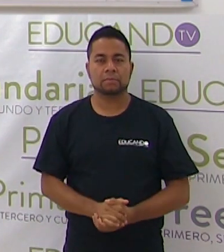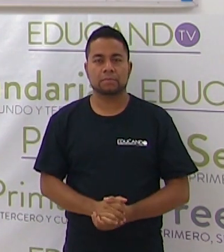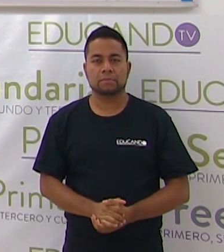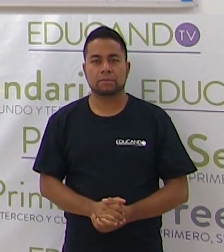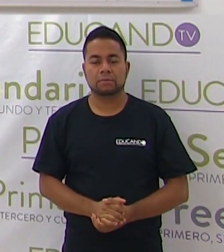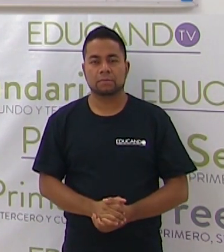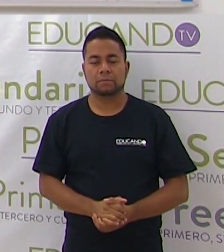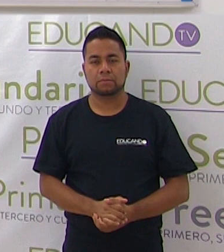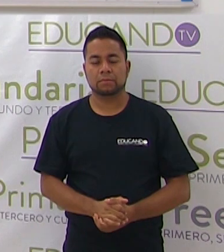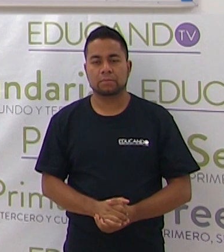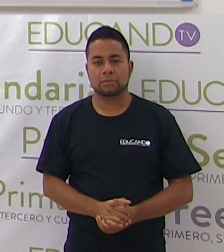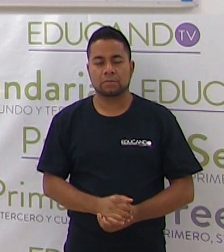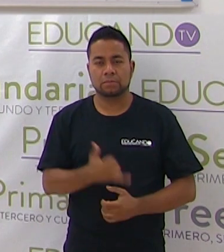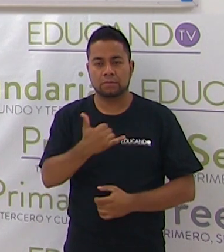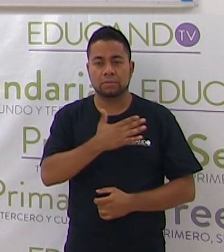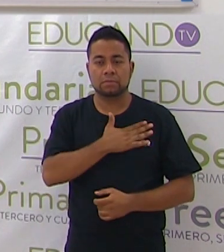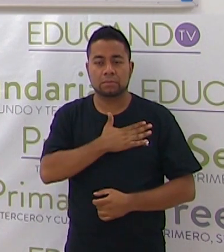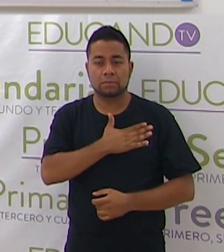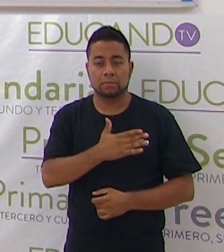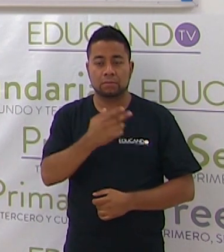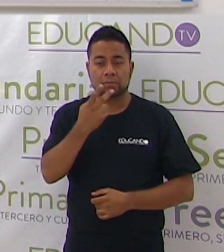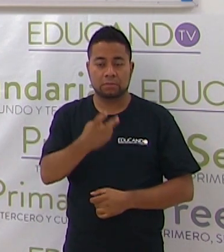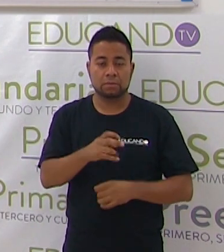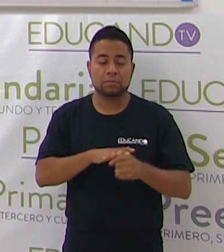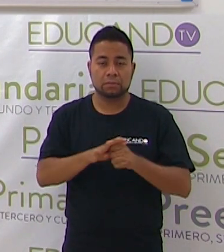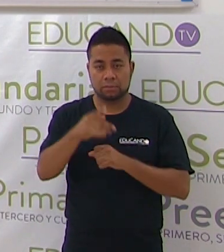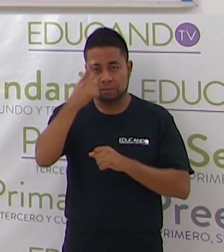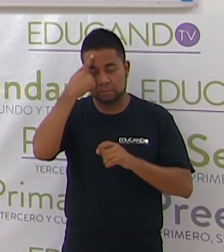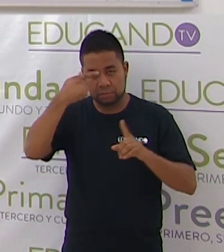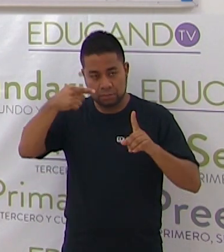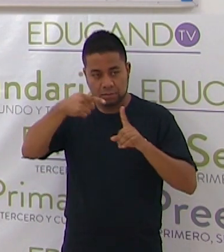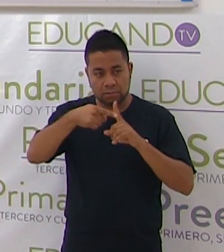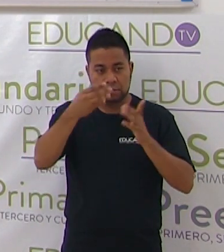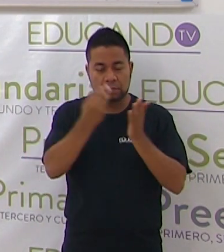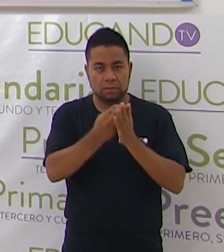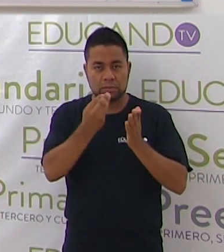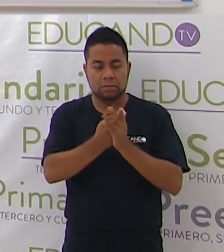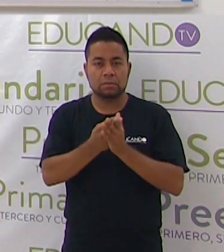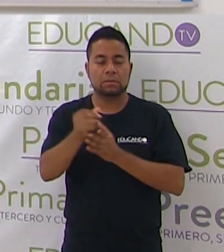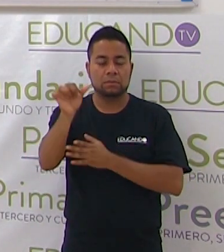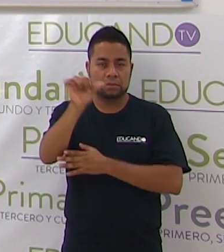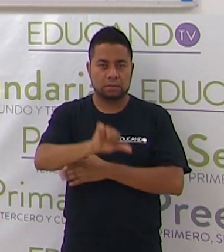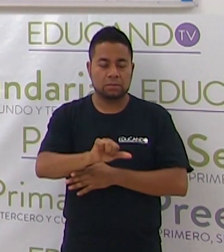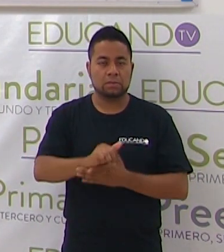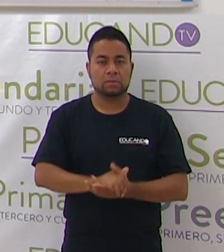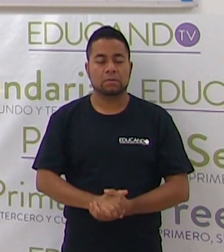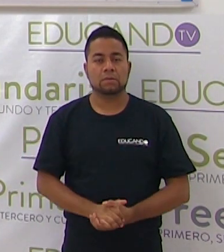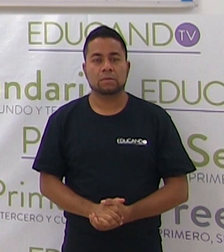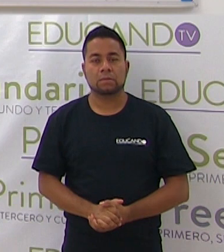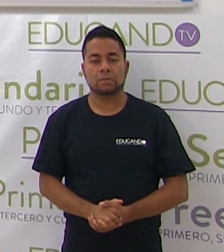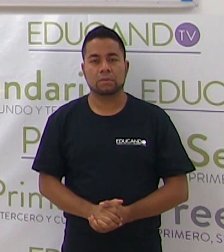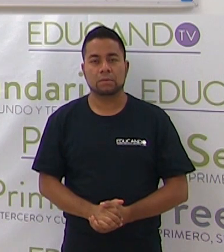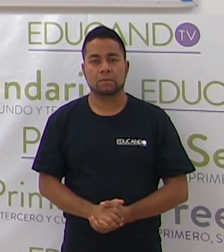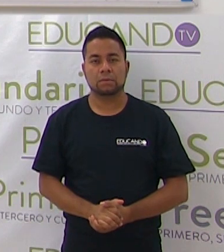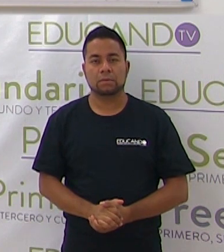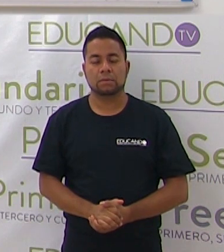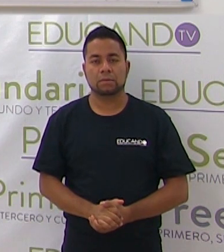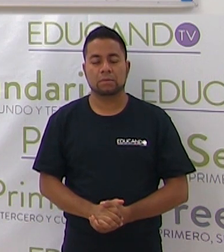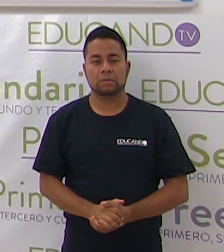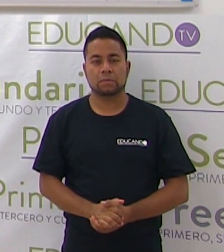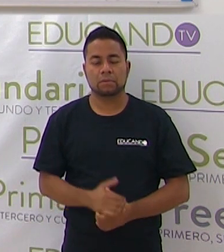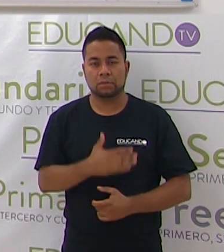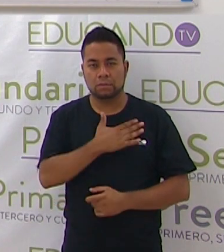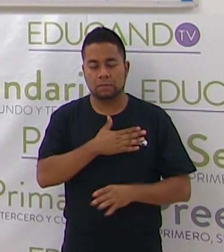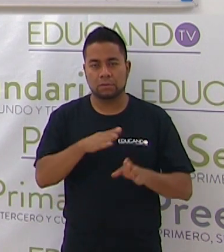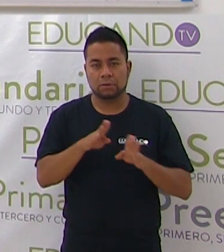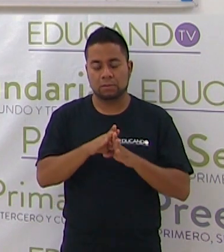Y bueno, pues eso era el propósito de esta clase. Y bueno, como esta es